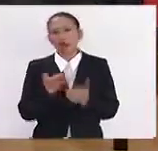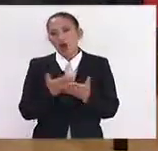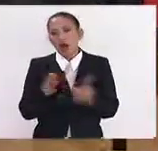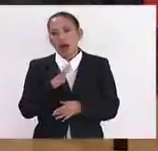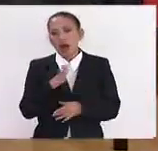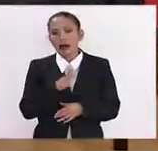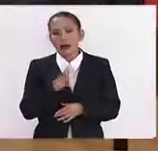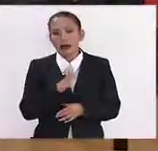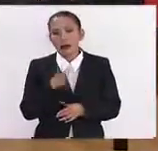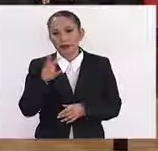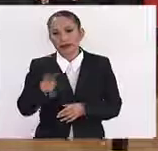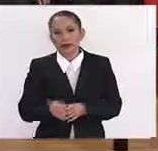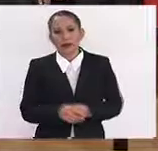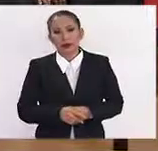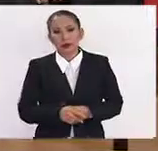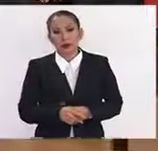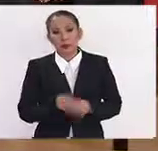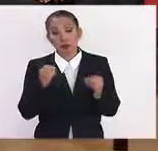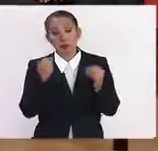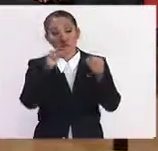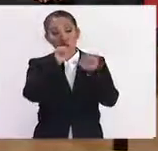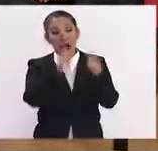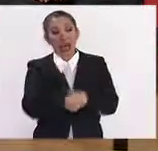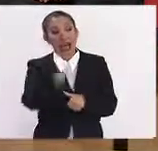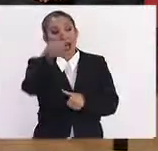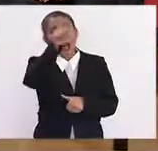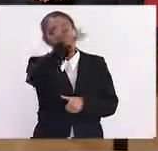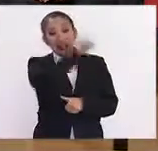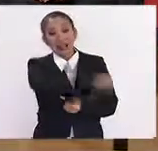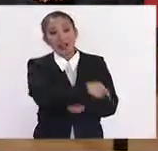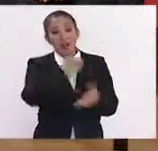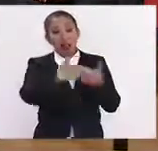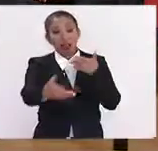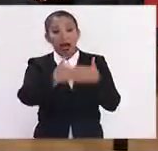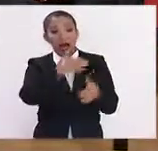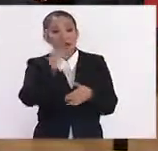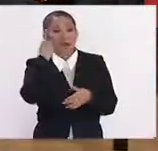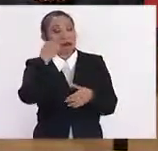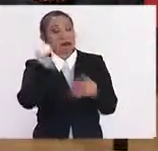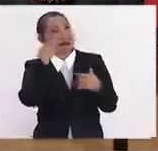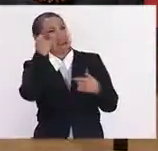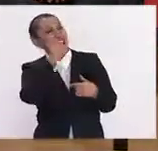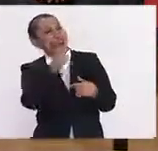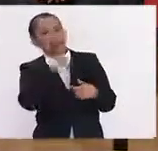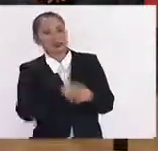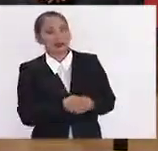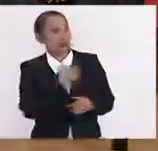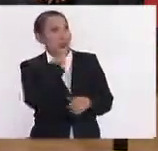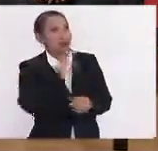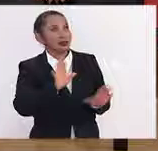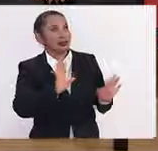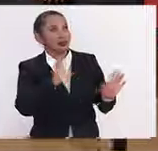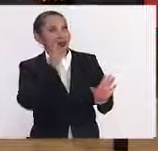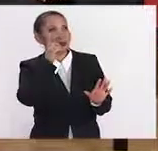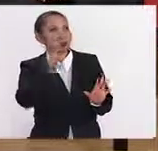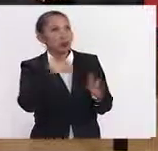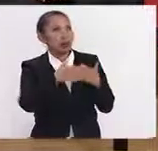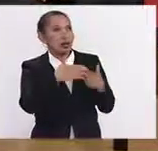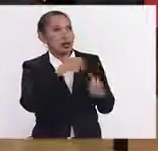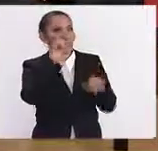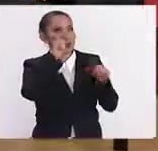ahora es una realidad, ¿no? No, y con tanto arte contemporáneo que a veces no le entiende uno. No me lo menciones, no me lo menciones.